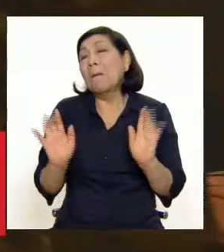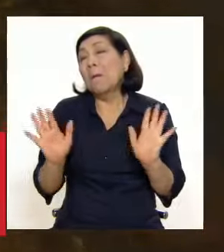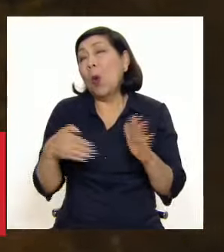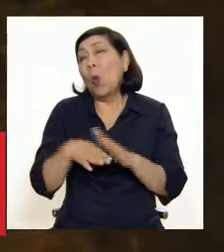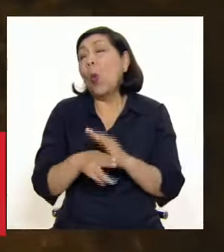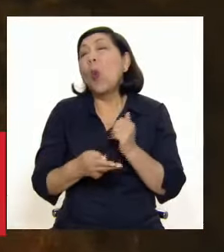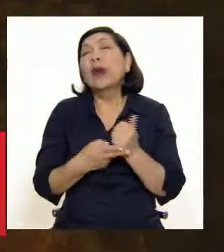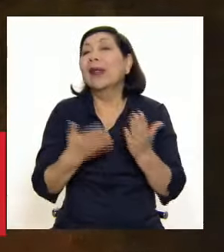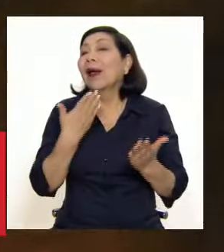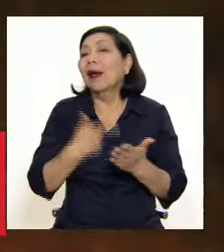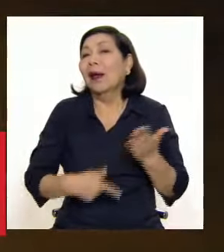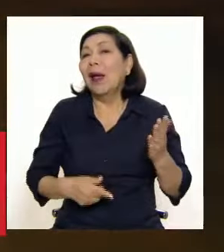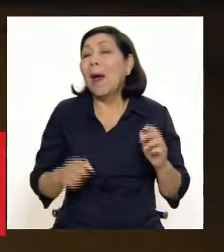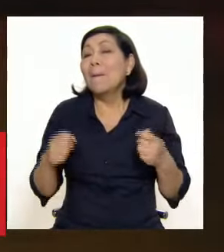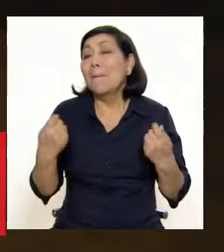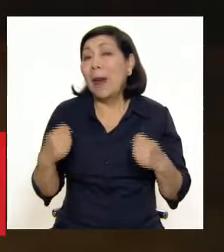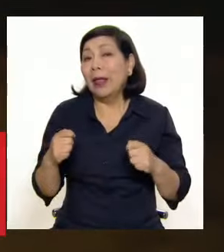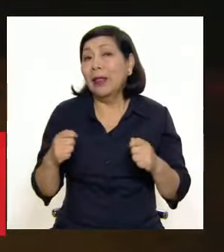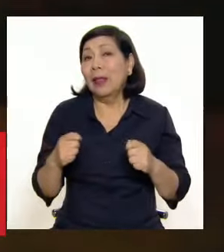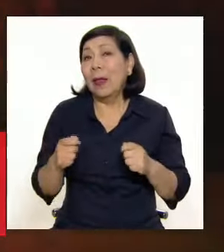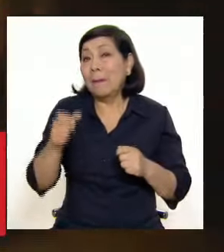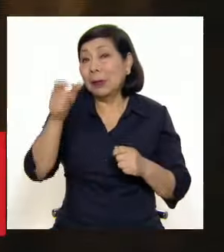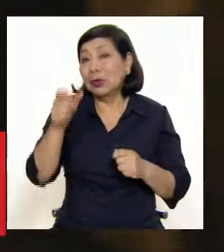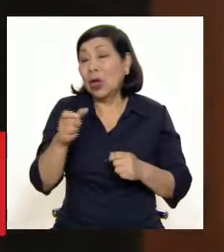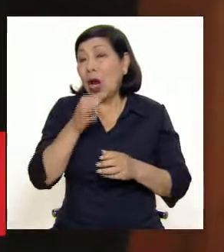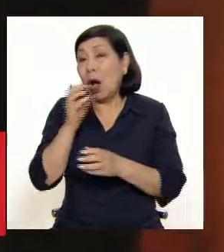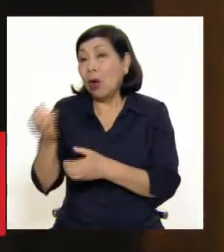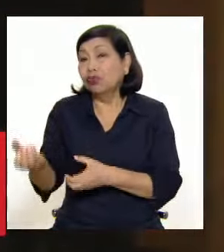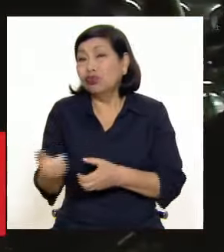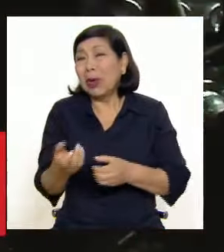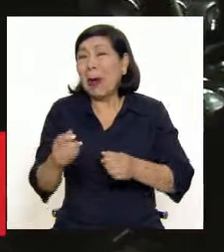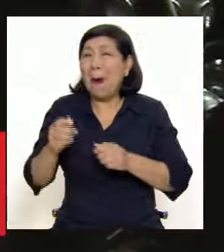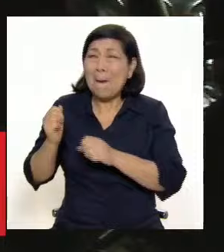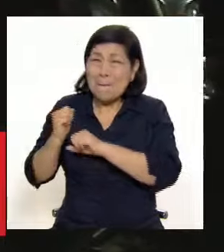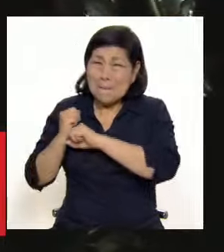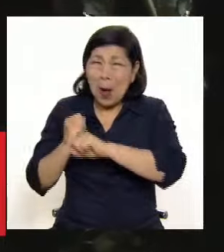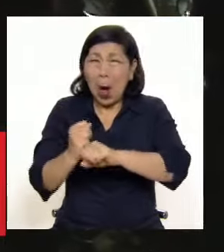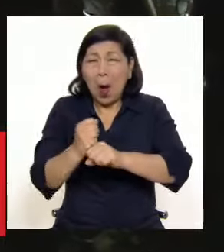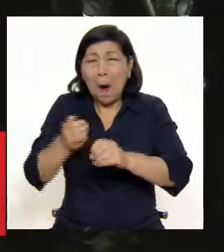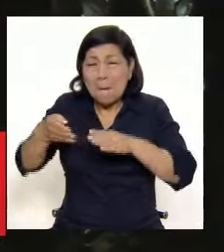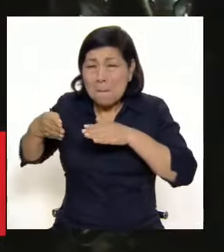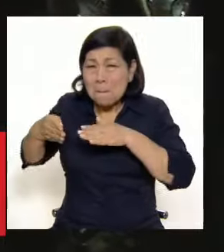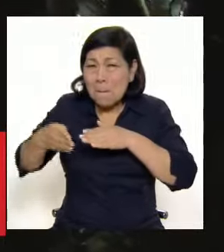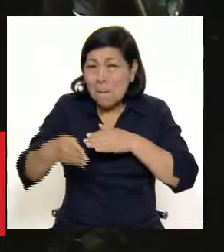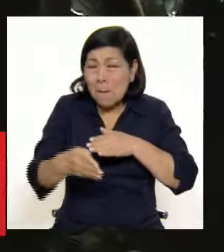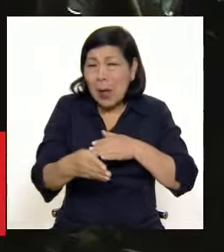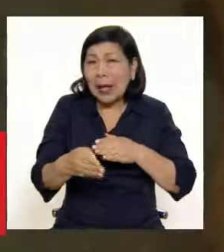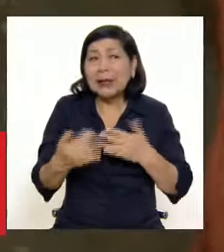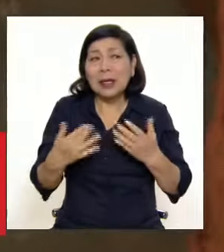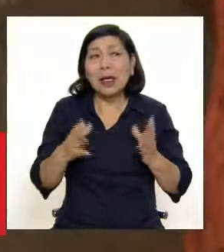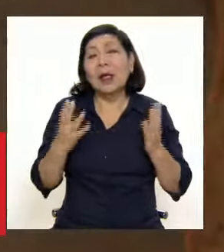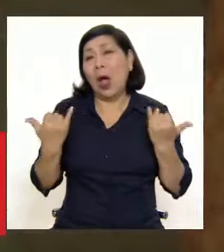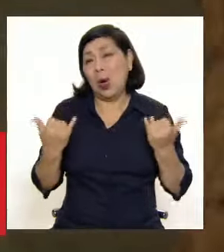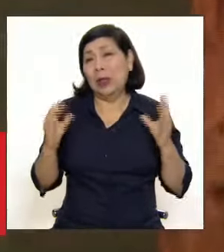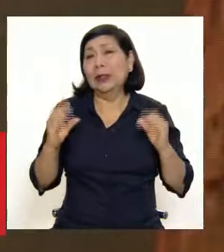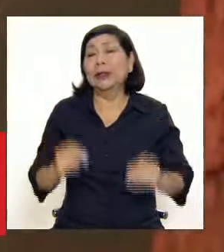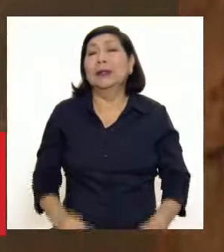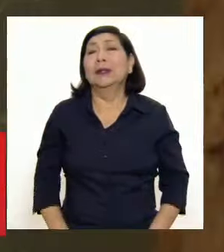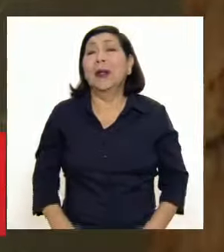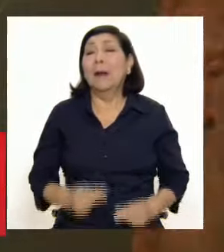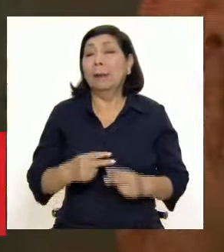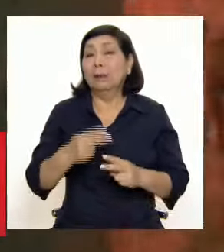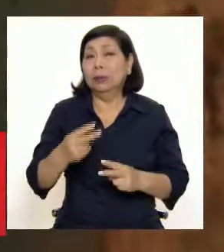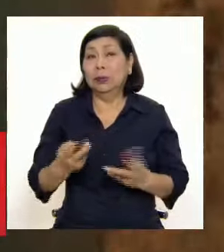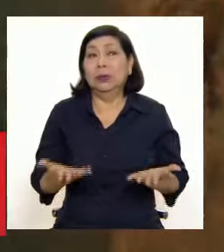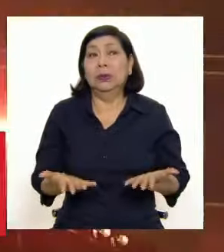plástico. Los bomberos han tenido que reventar la puerta para poder ingresar. Ya al momento ya se ha controlado. Decenas de